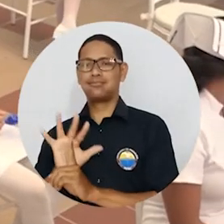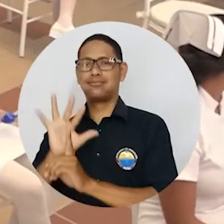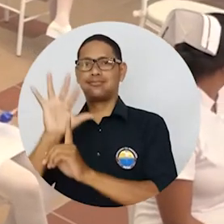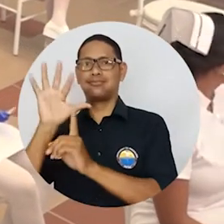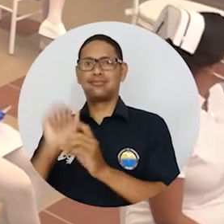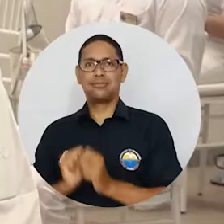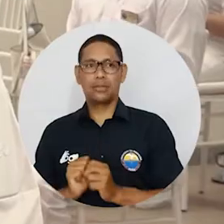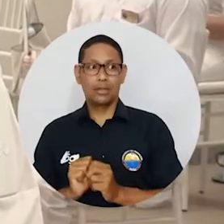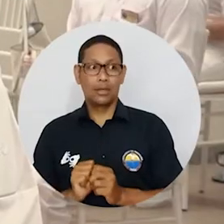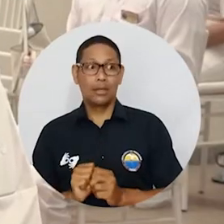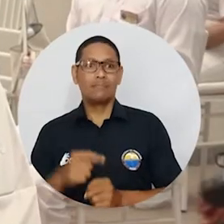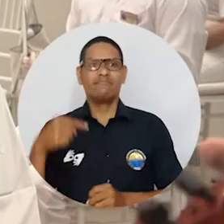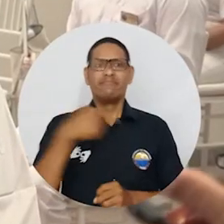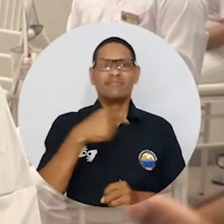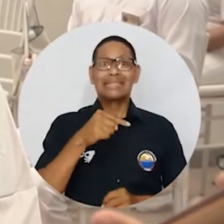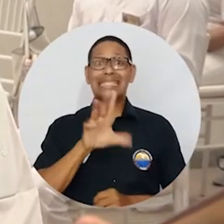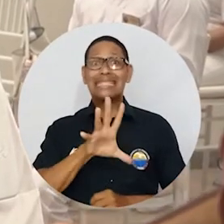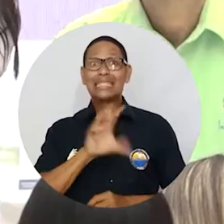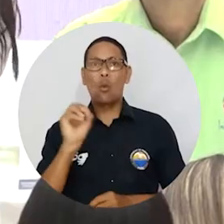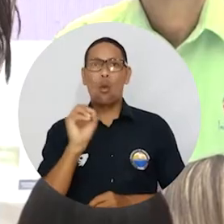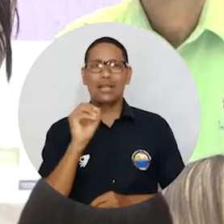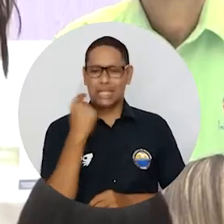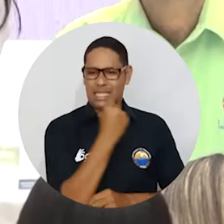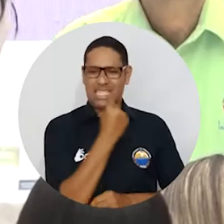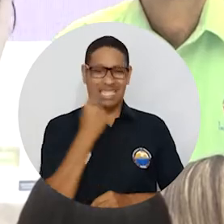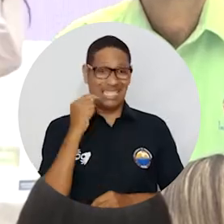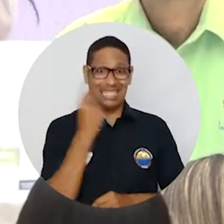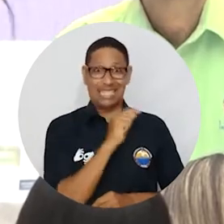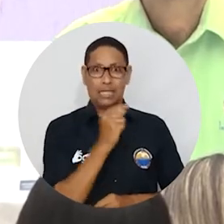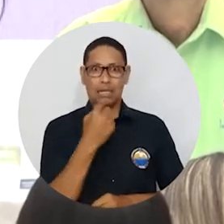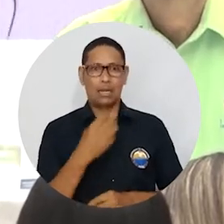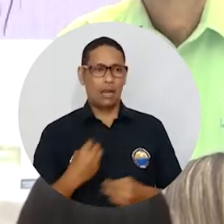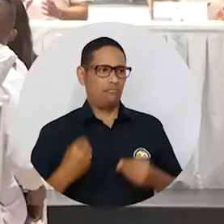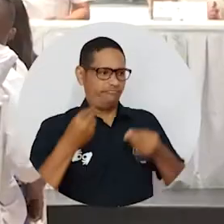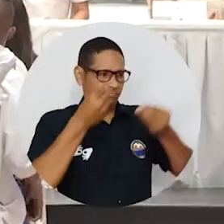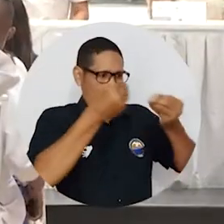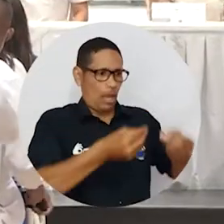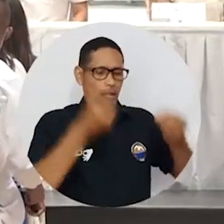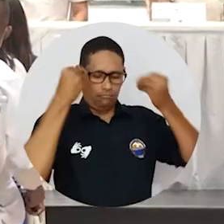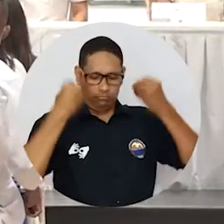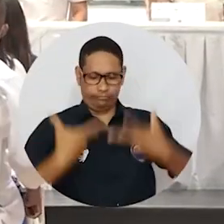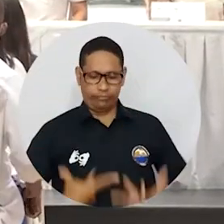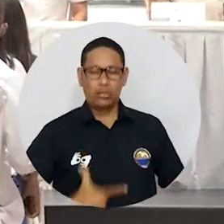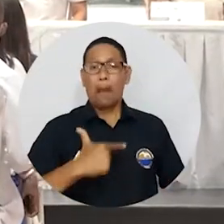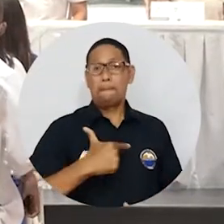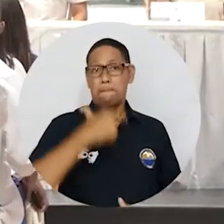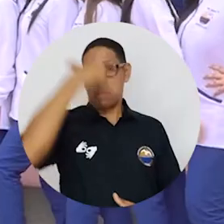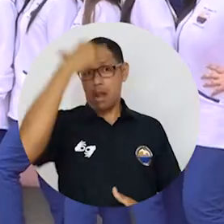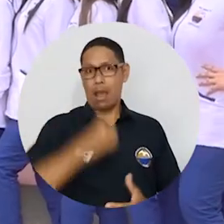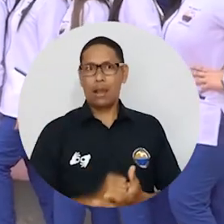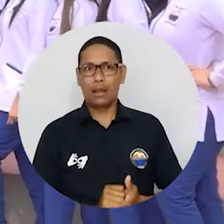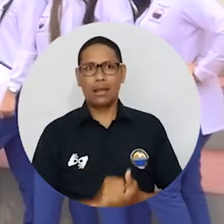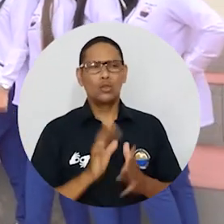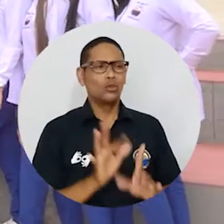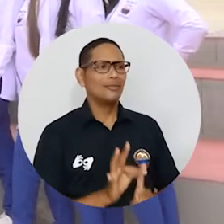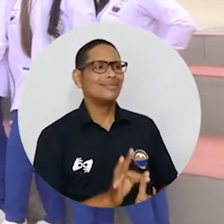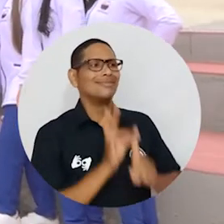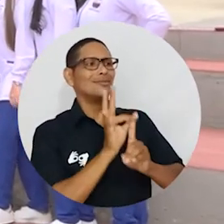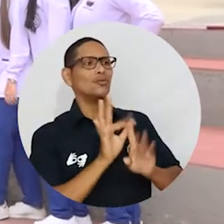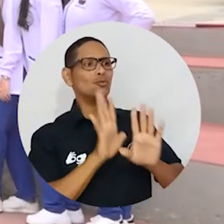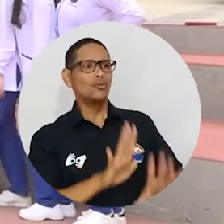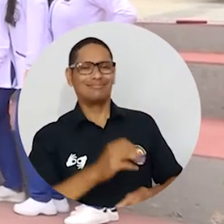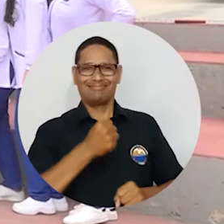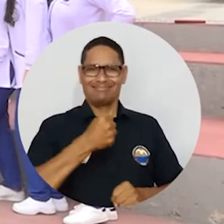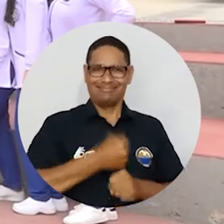labor, mientras que fueron 50 futuros odontólogos a quienes se les impusieron sus batas blancas como elemento que distingue